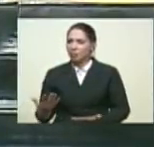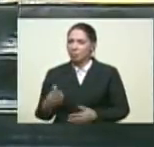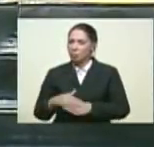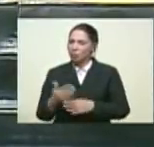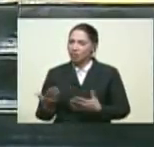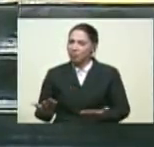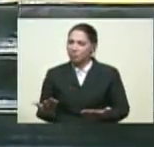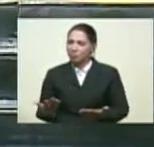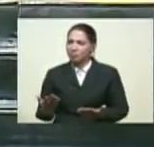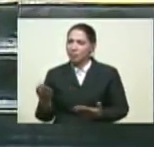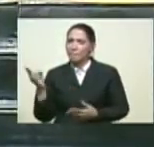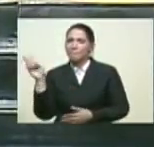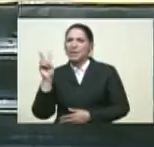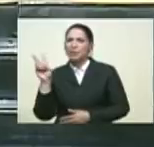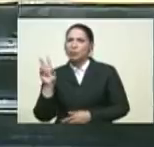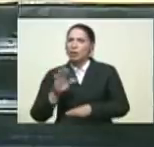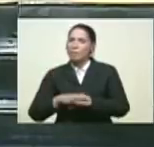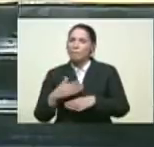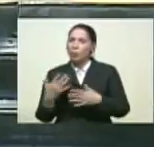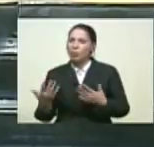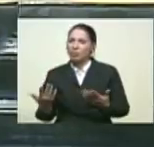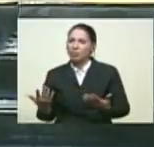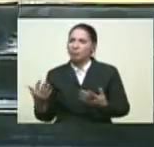¿Por qué Venezuela?